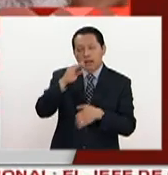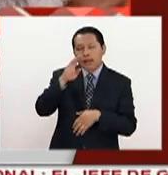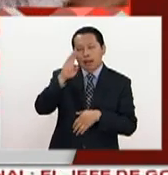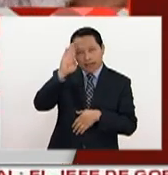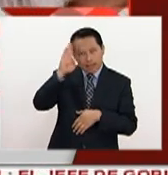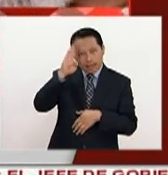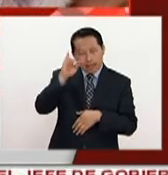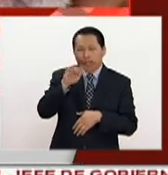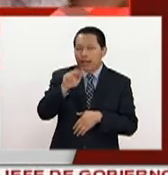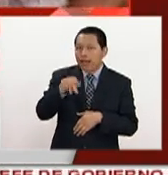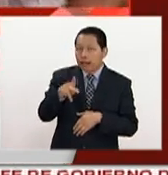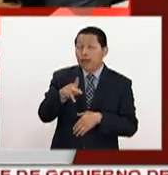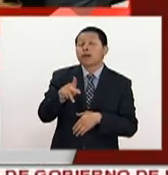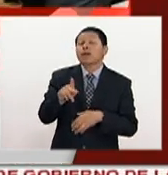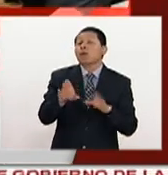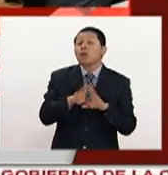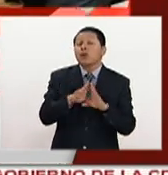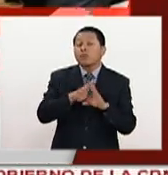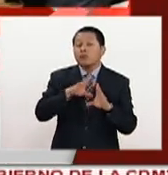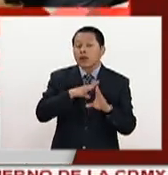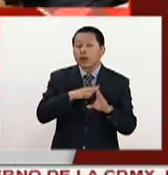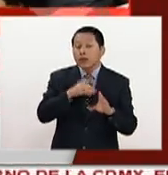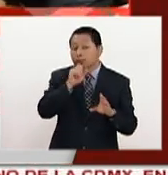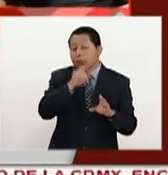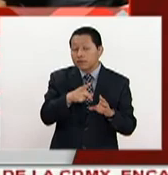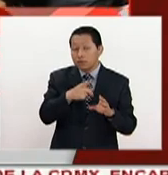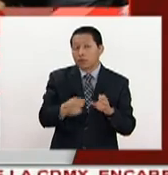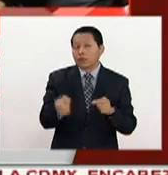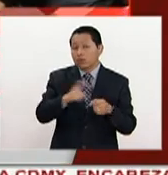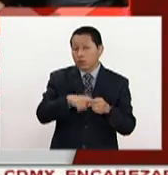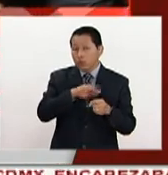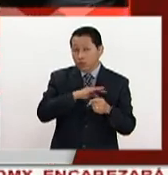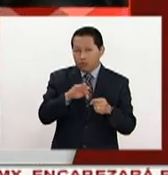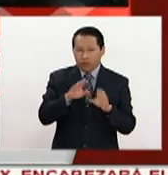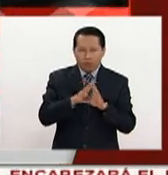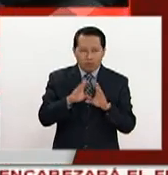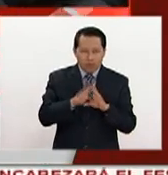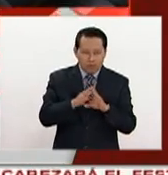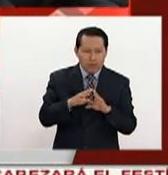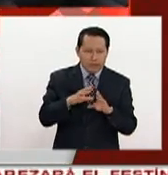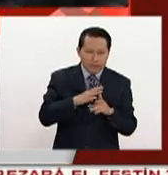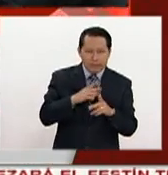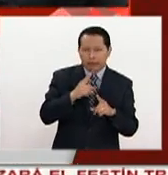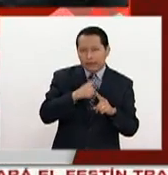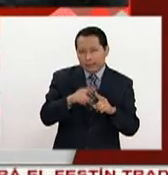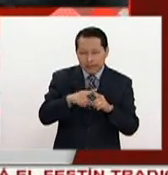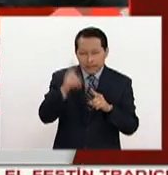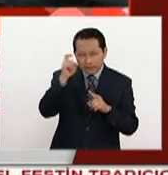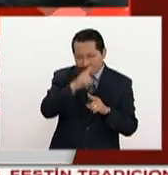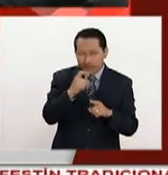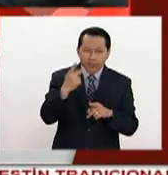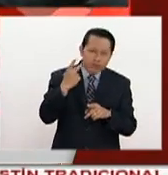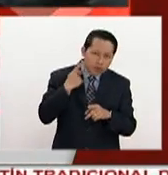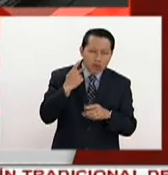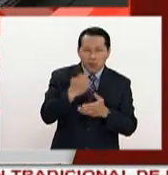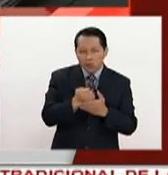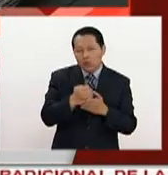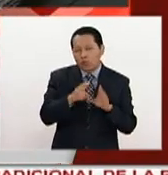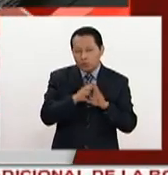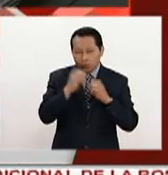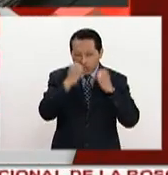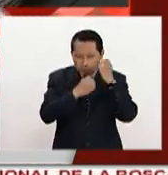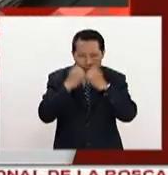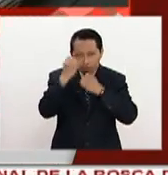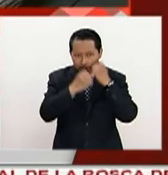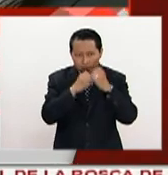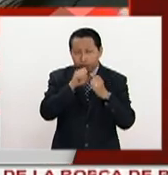que sumar a un país que tiene ciertamente una estabilidad política y económica, digo, con sus problemas, como lo estamos